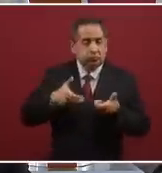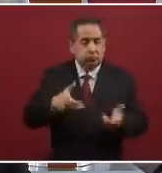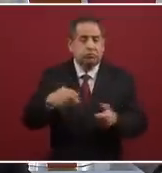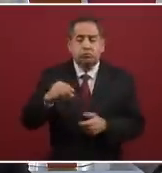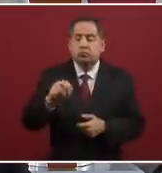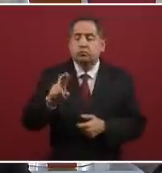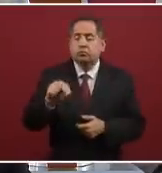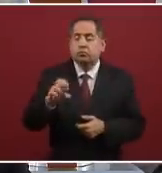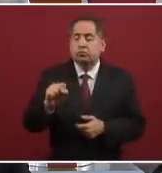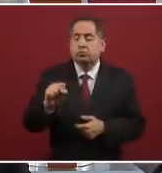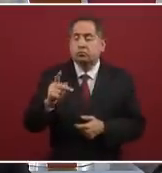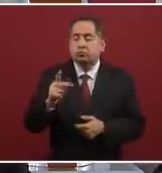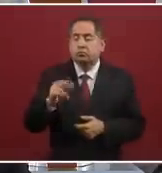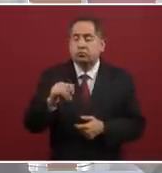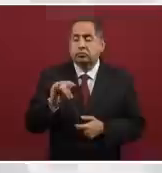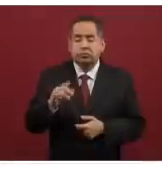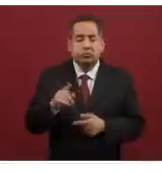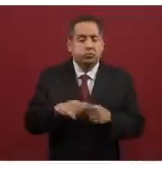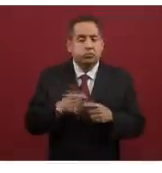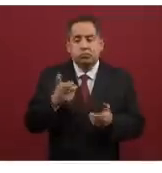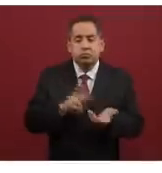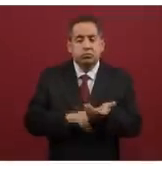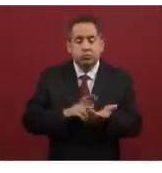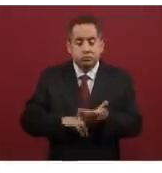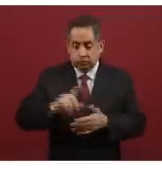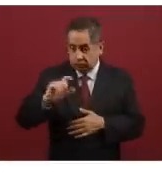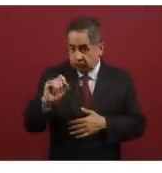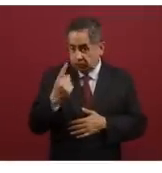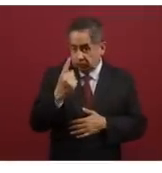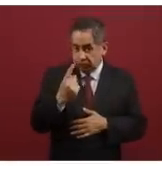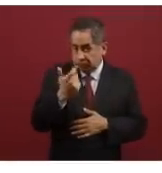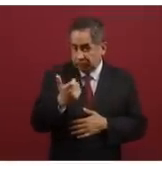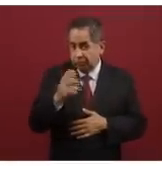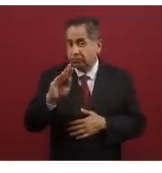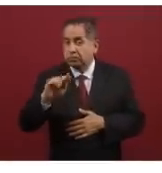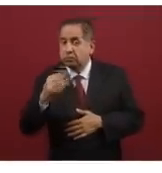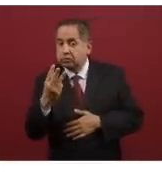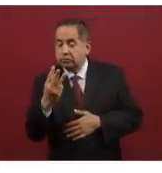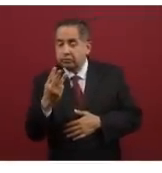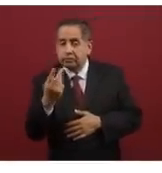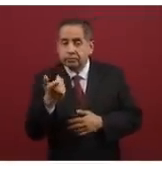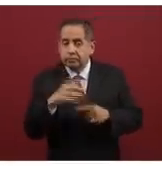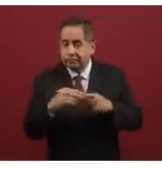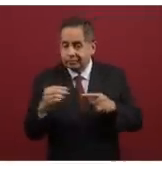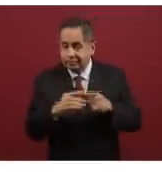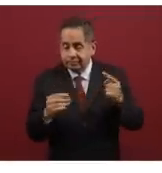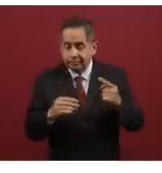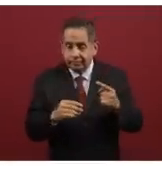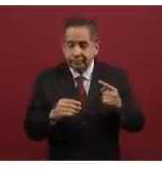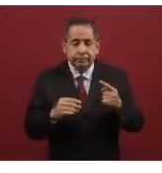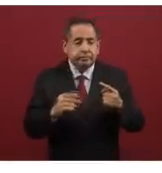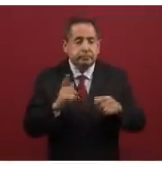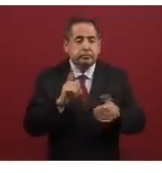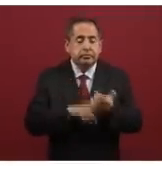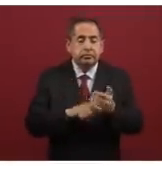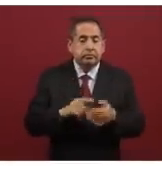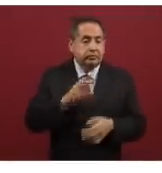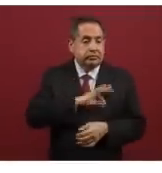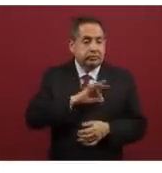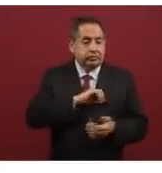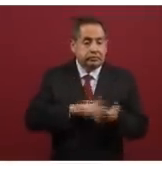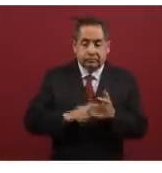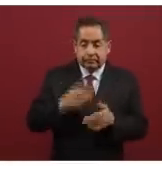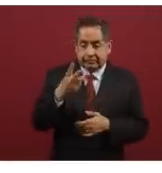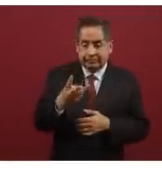Morones Prieto, a un precio de 21.93 pesos por litro, con un margen de